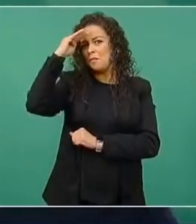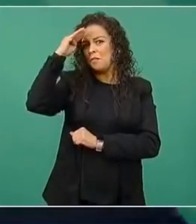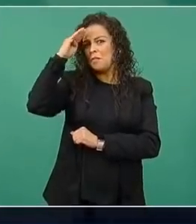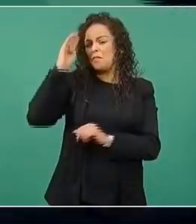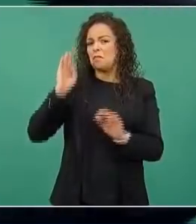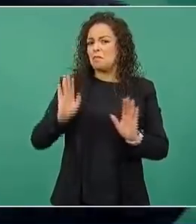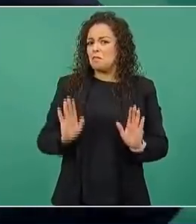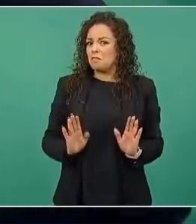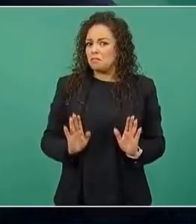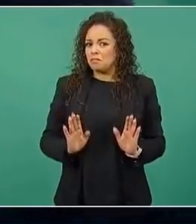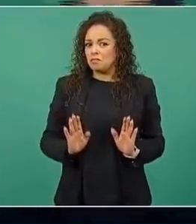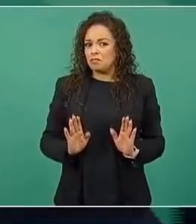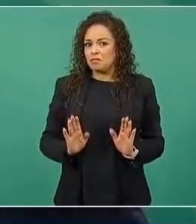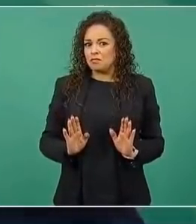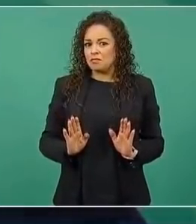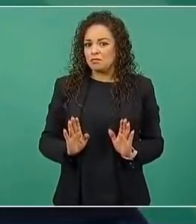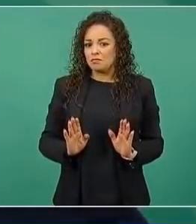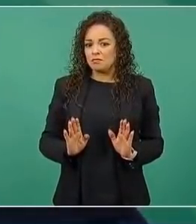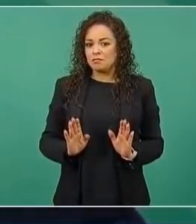Sí,